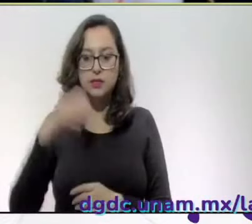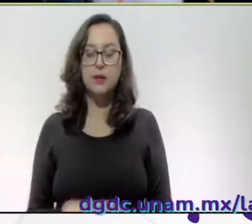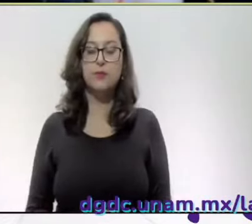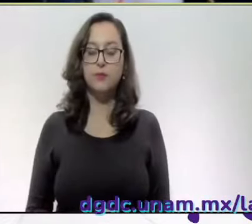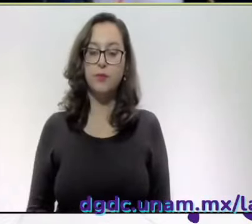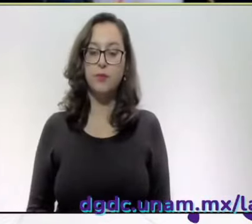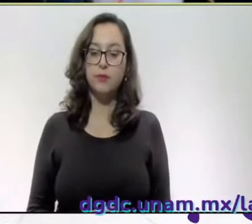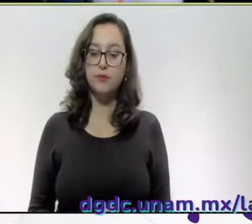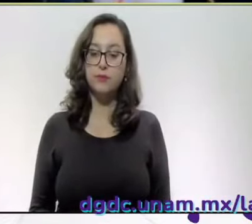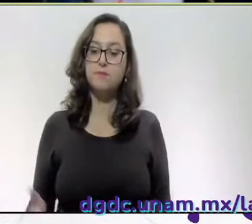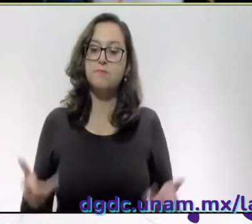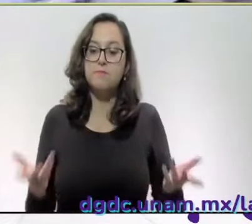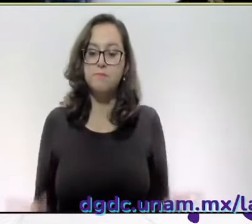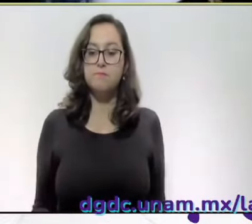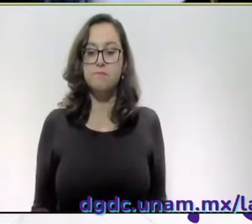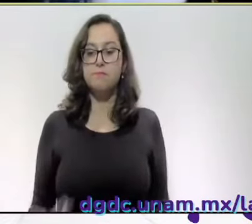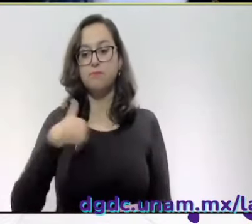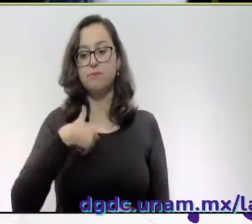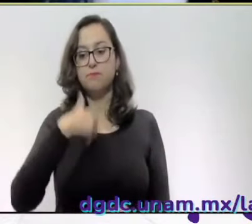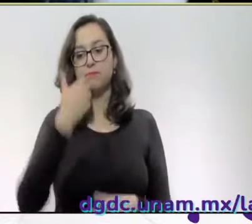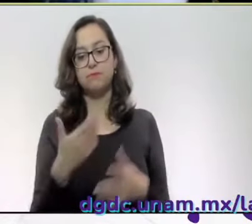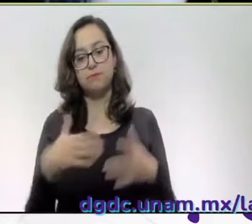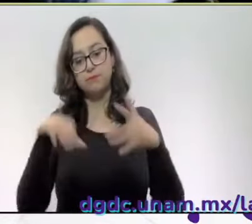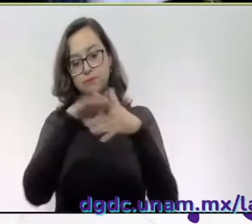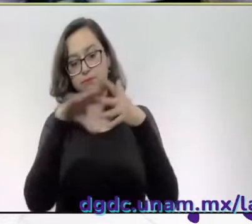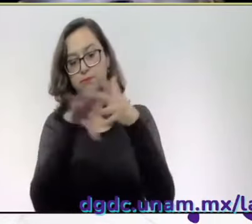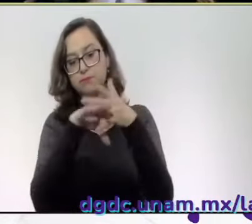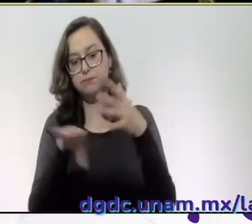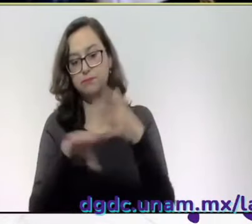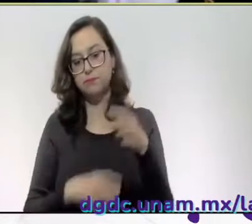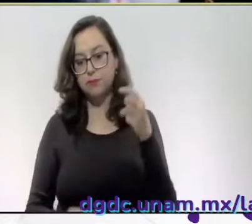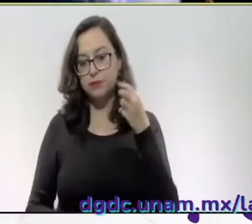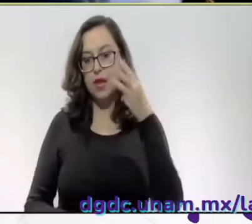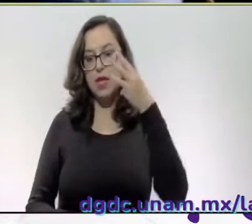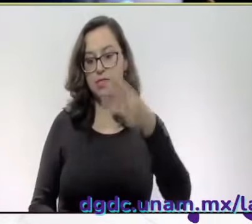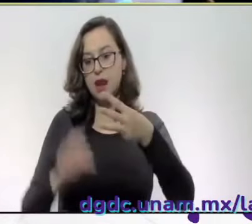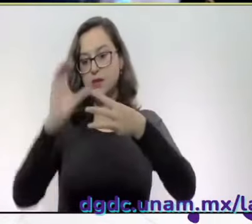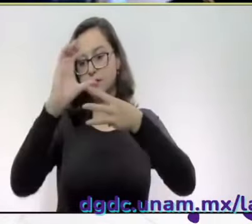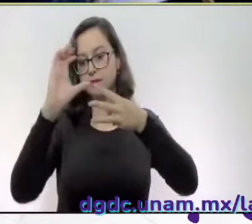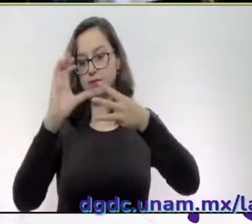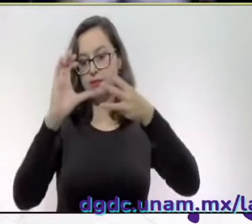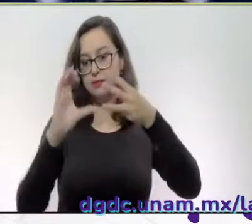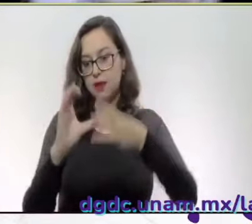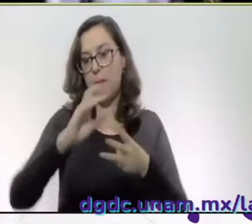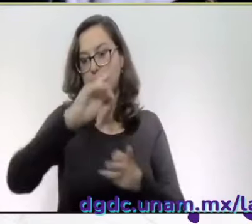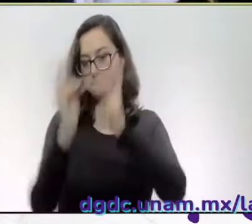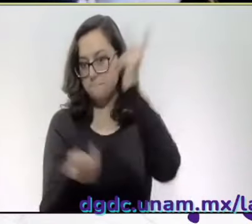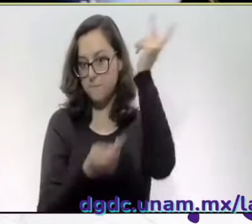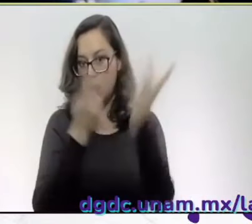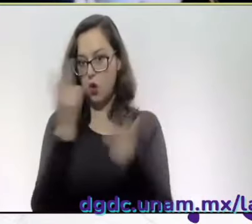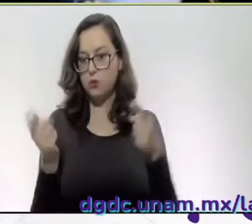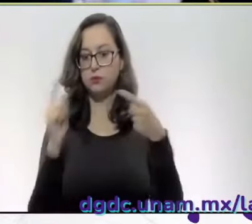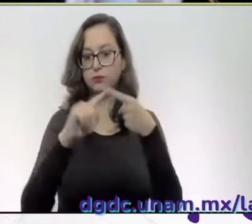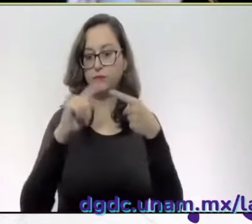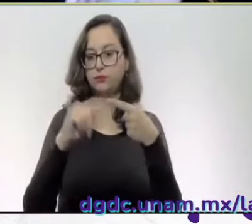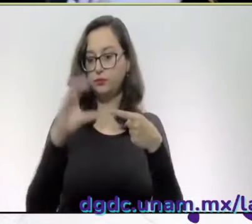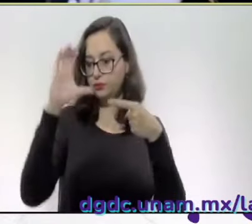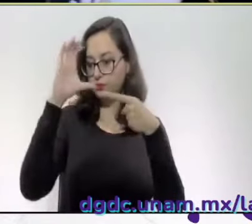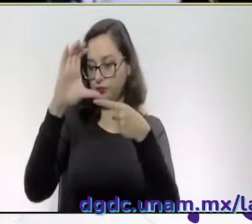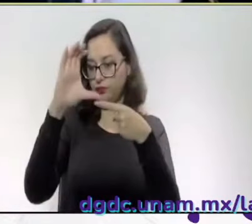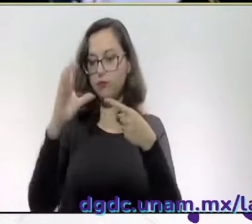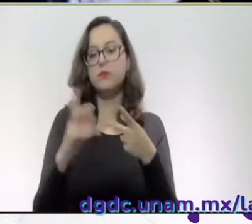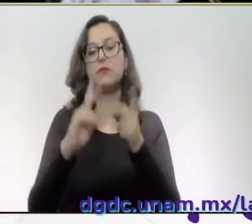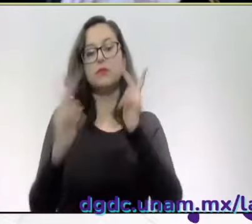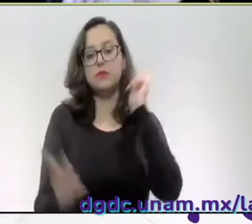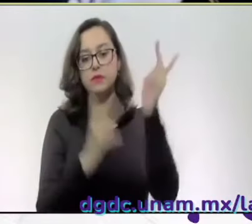pues quise dividir esta conversación en tres paquetes de preguntas. Entonces, el primer paquete incluye las preguntas relacionadas con el